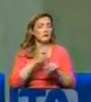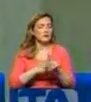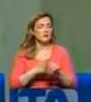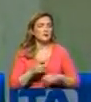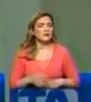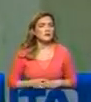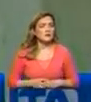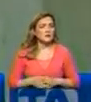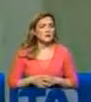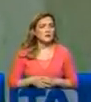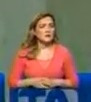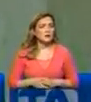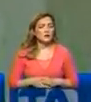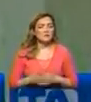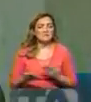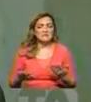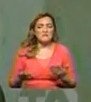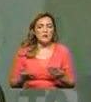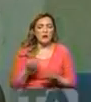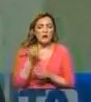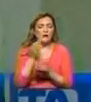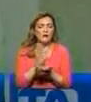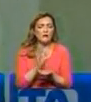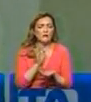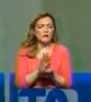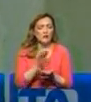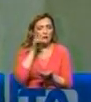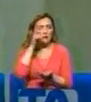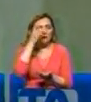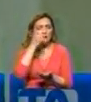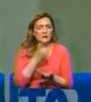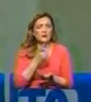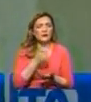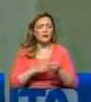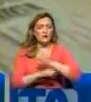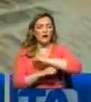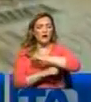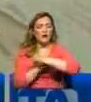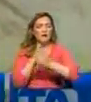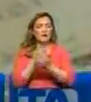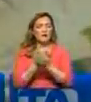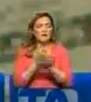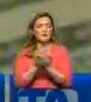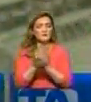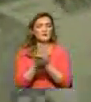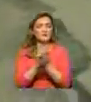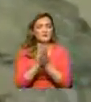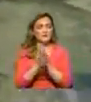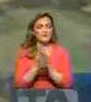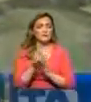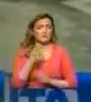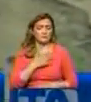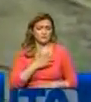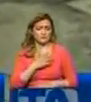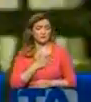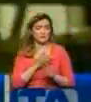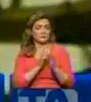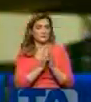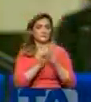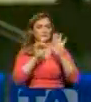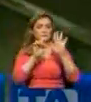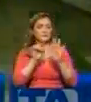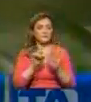no aporta en lo absoluto a la posición de fiscalía, esto es, no puede sustentar la acusación. Aseguró que él fue quien realizó el depósito